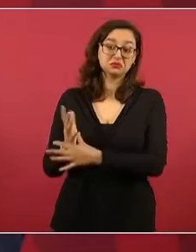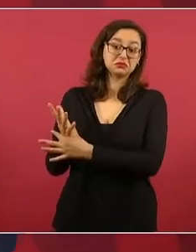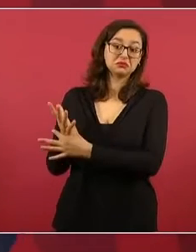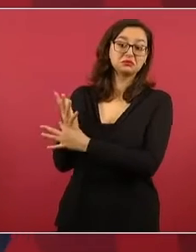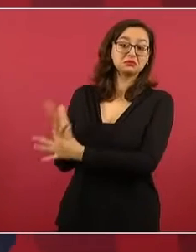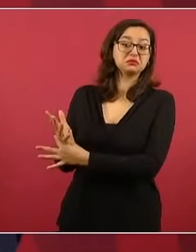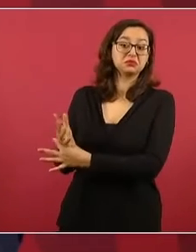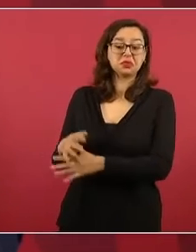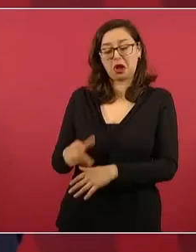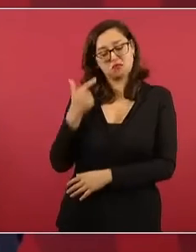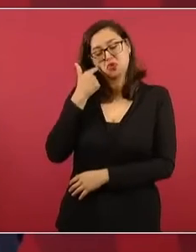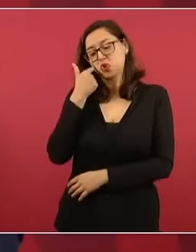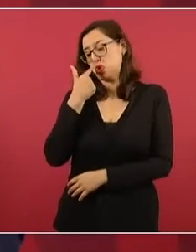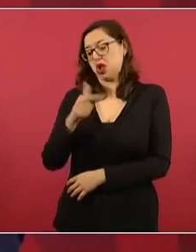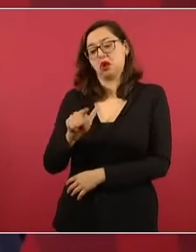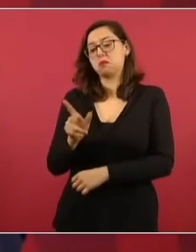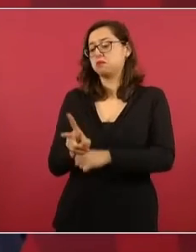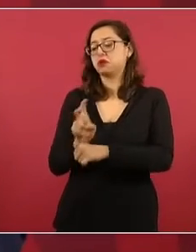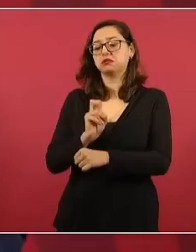quiso,